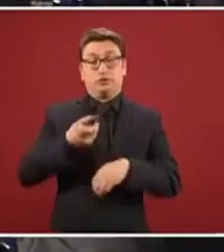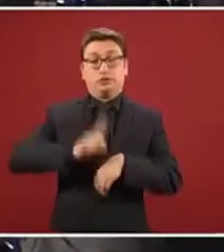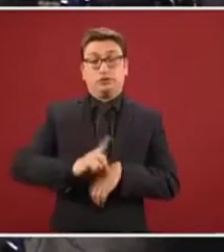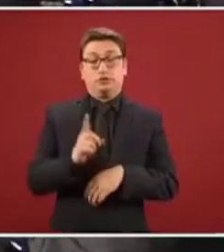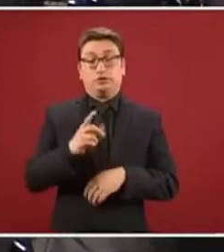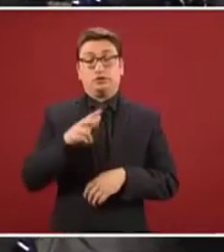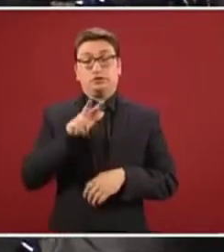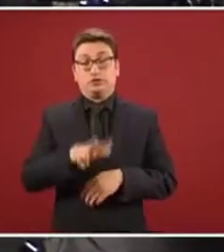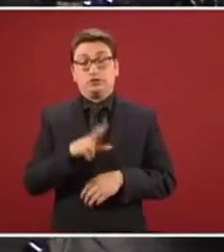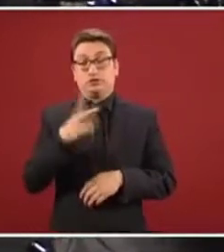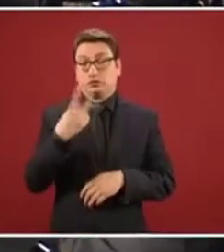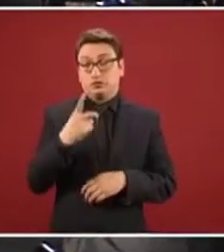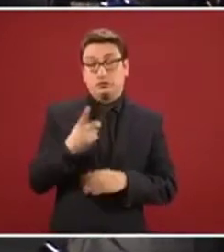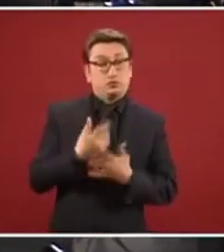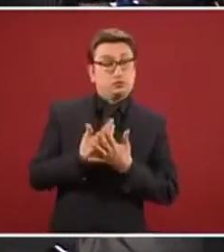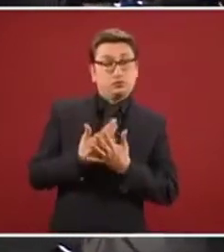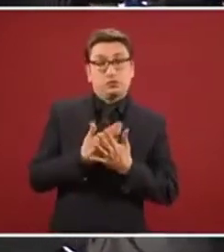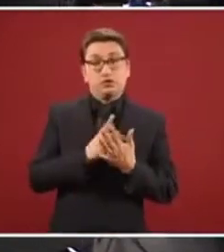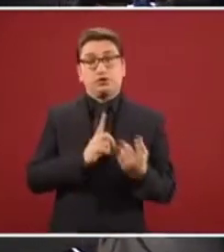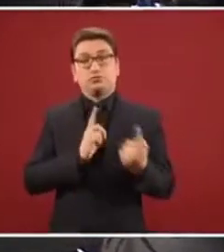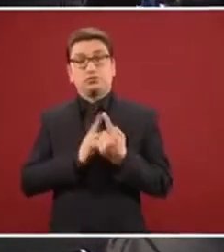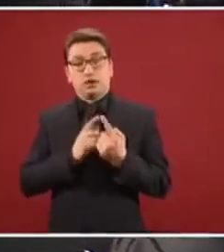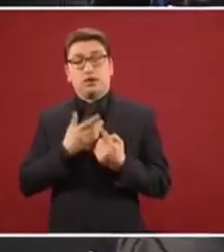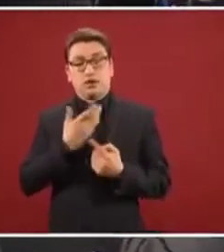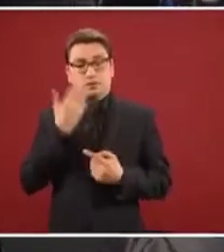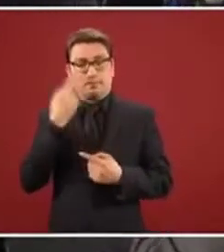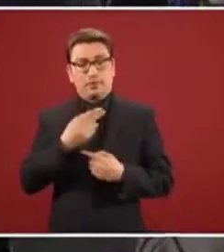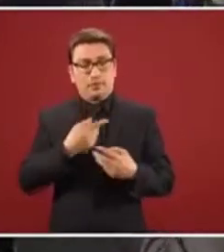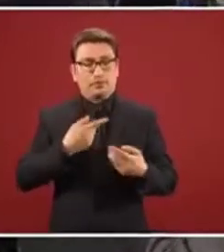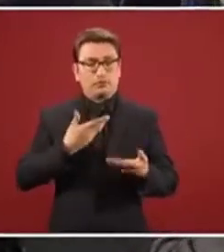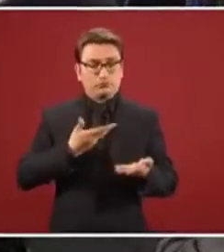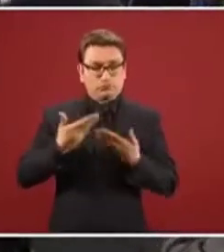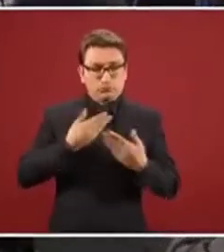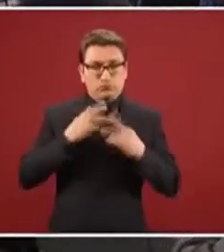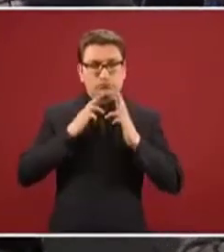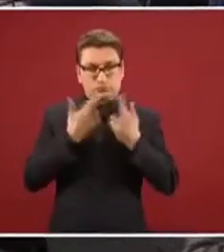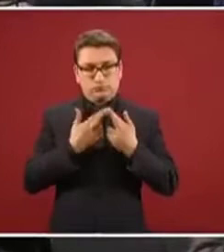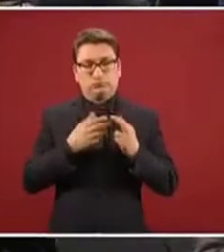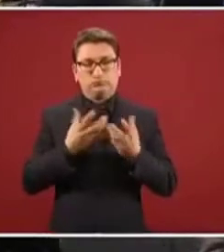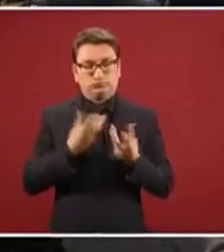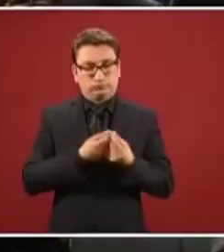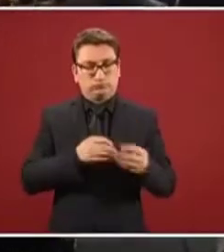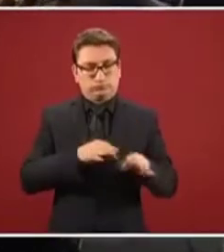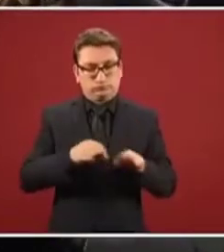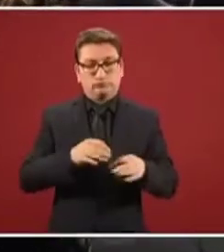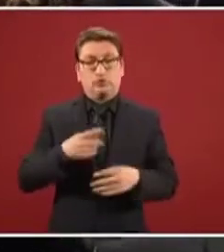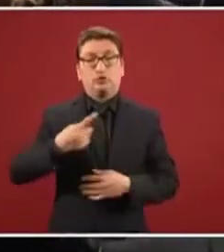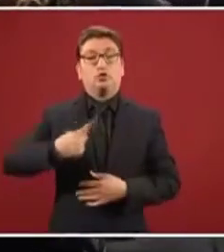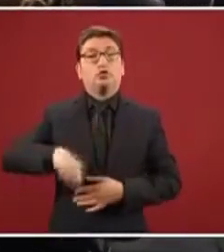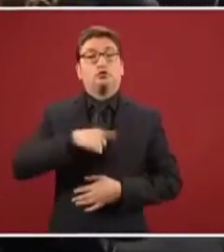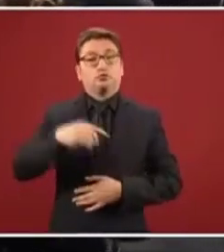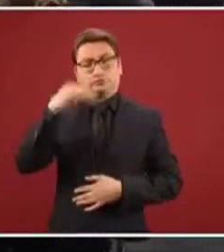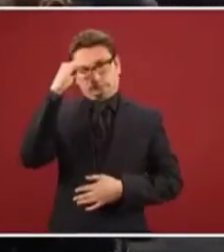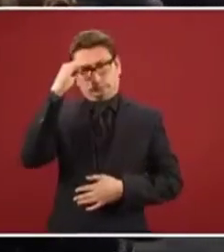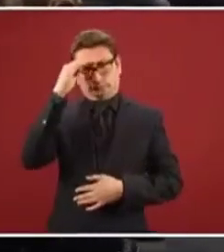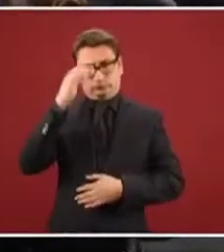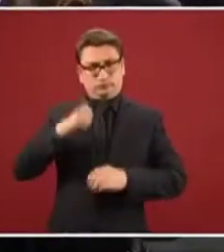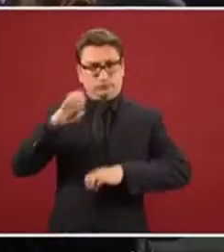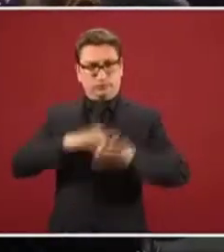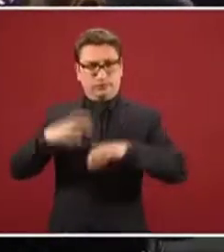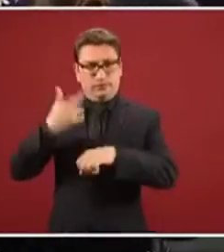diciembre, pero esperamos que pronto se reporte y podamos tener esa reunión de trabajo. No, no estamos pensando en este momento retirar al